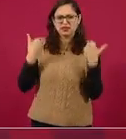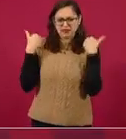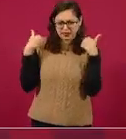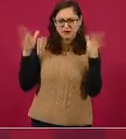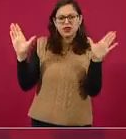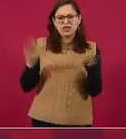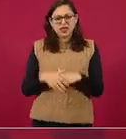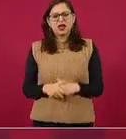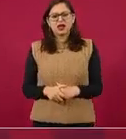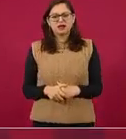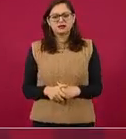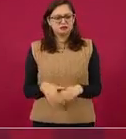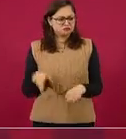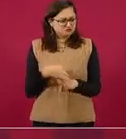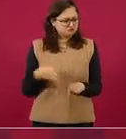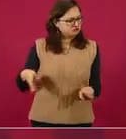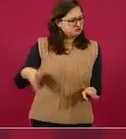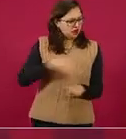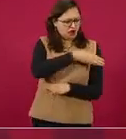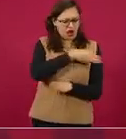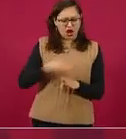En el periodo neoliberal,